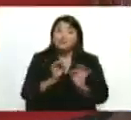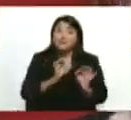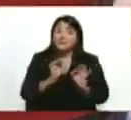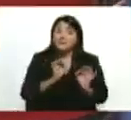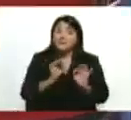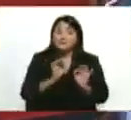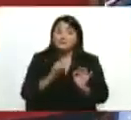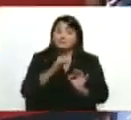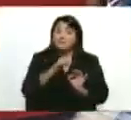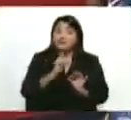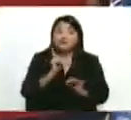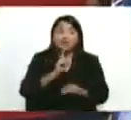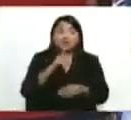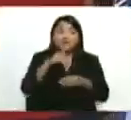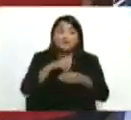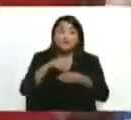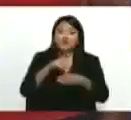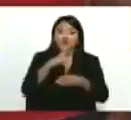¿No te vista?